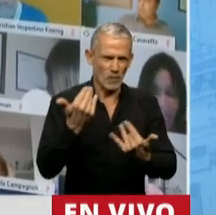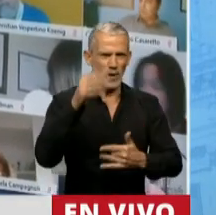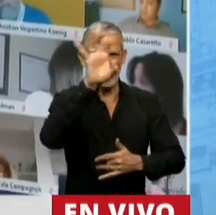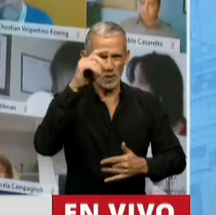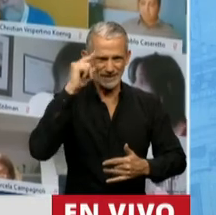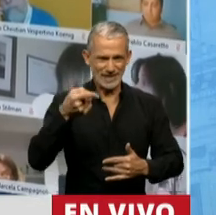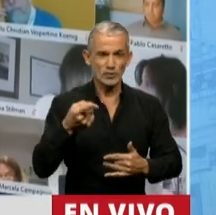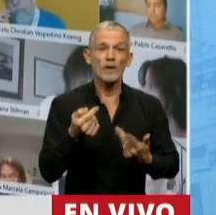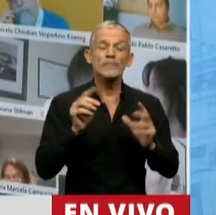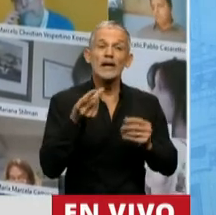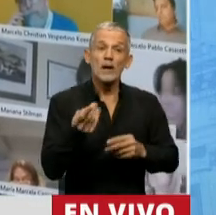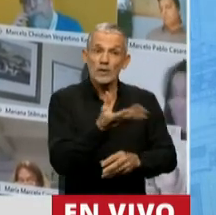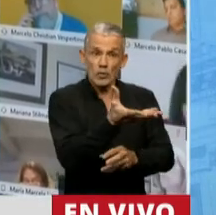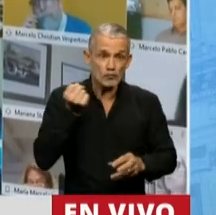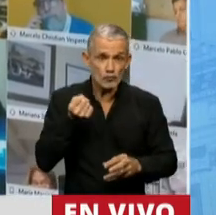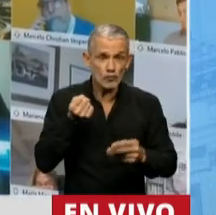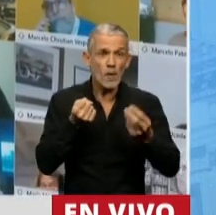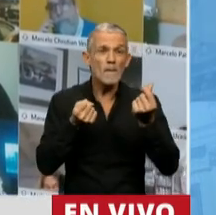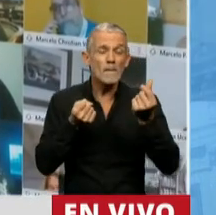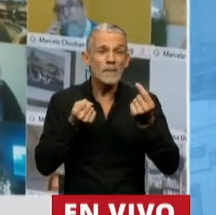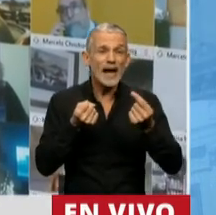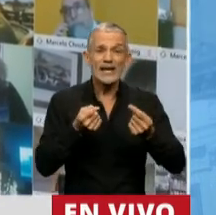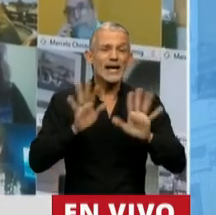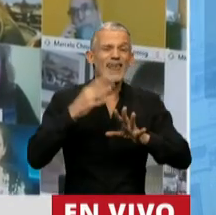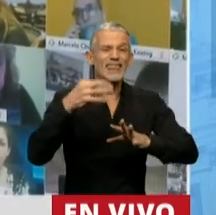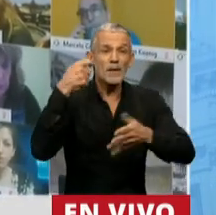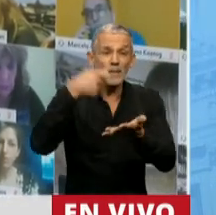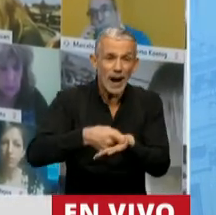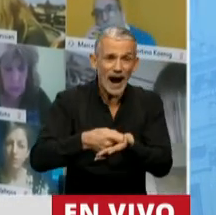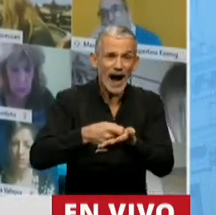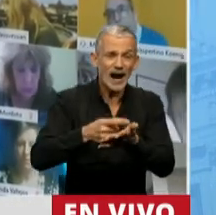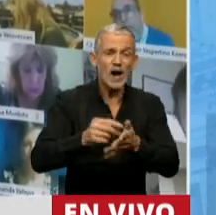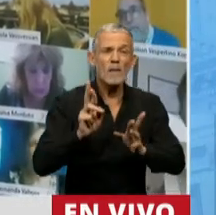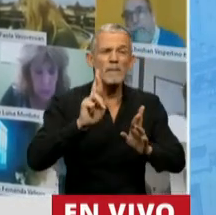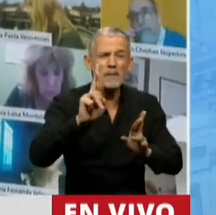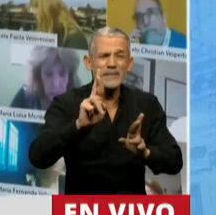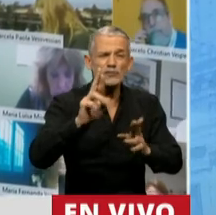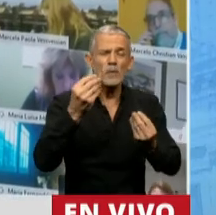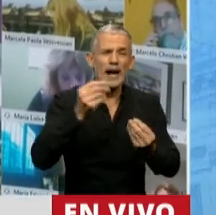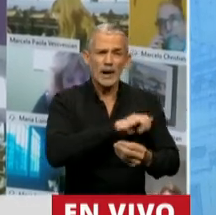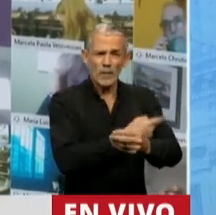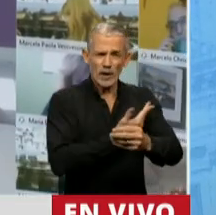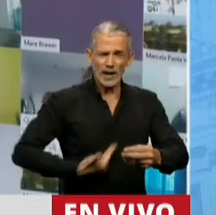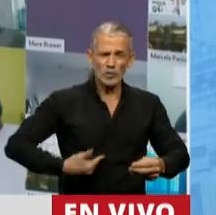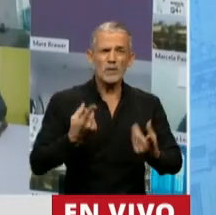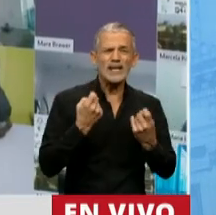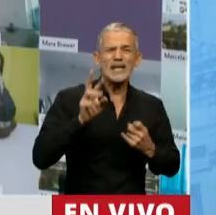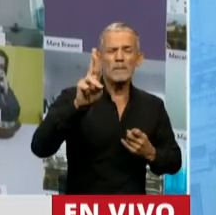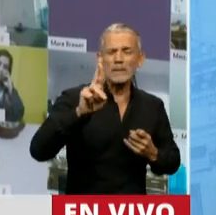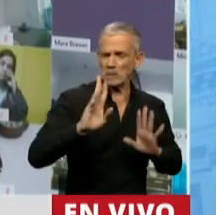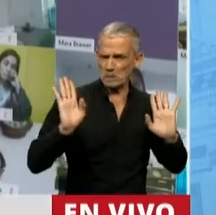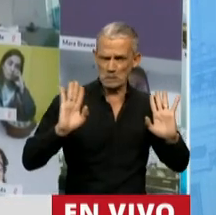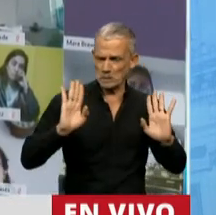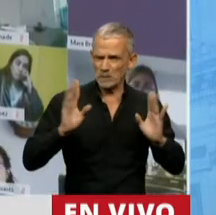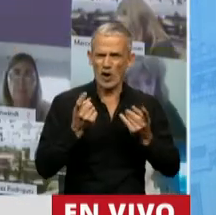se sustraiga a las provincias de la obligación de la autorización del Poder Ejecutivo Nacional.